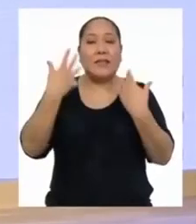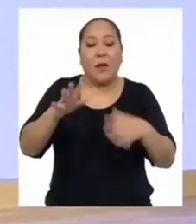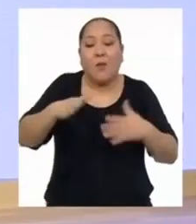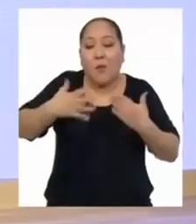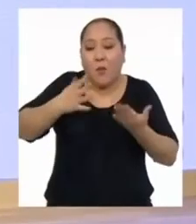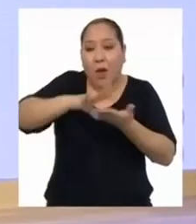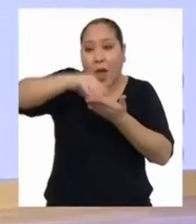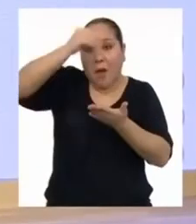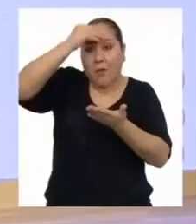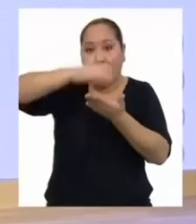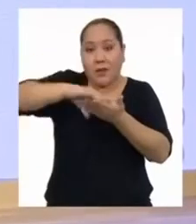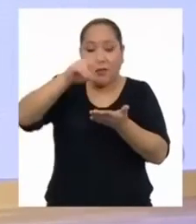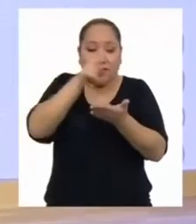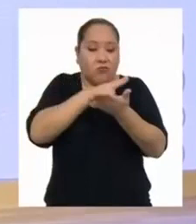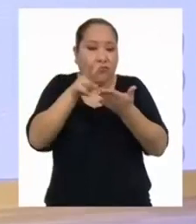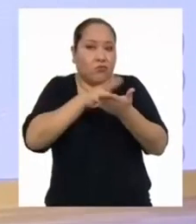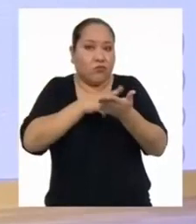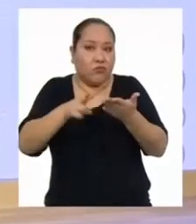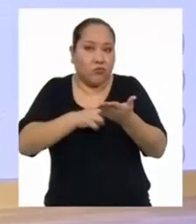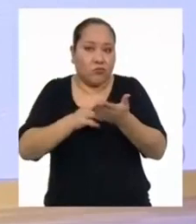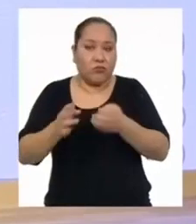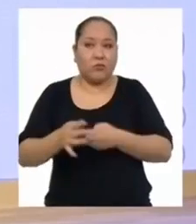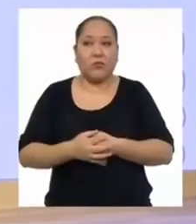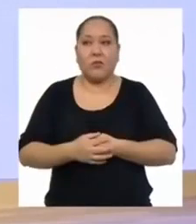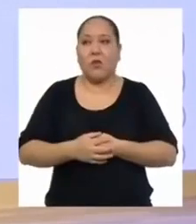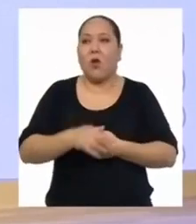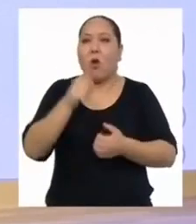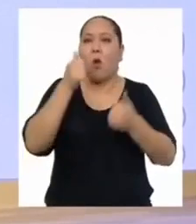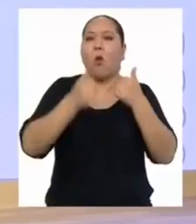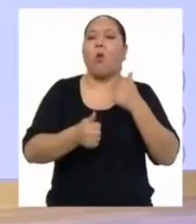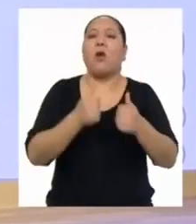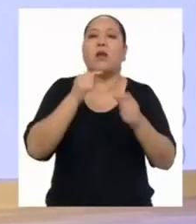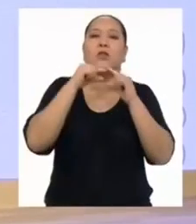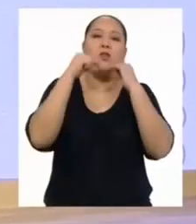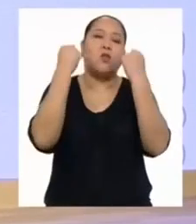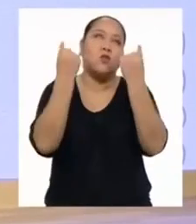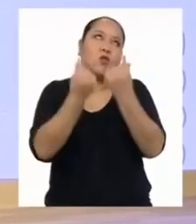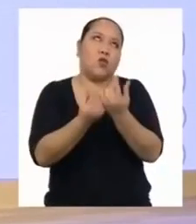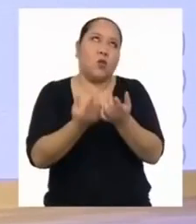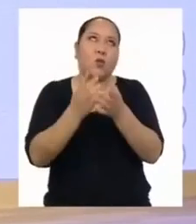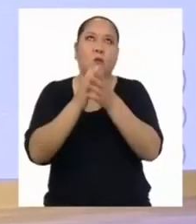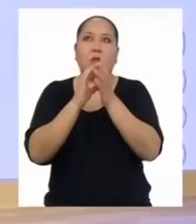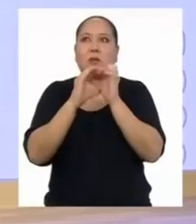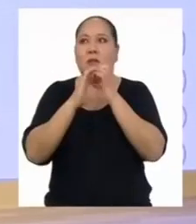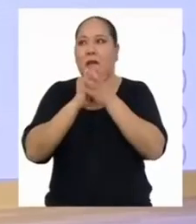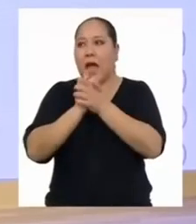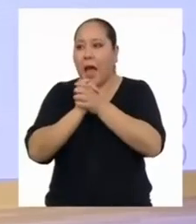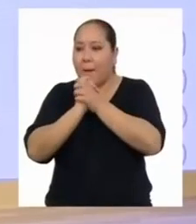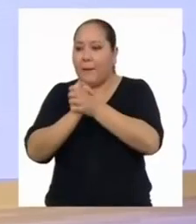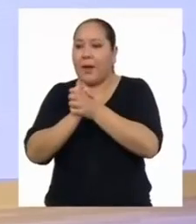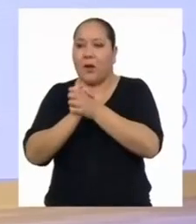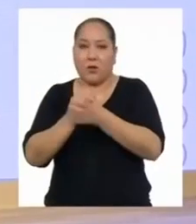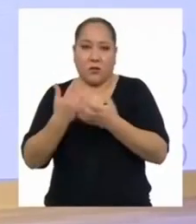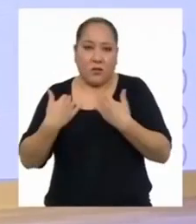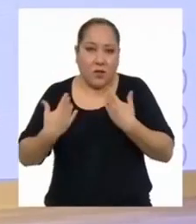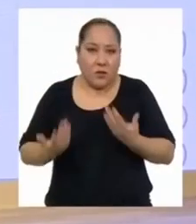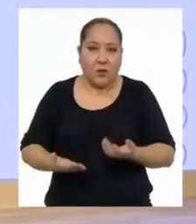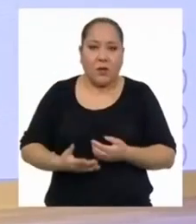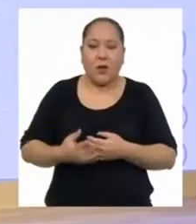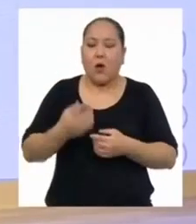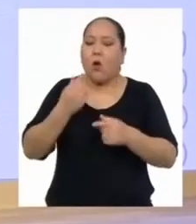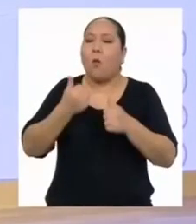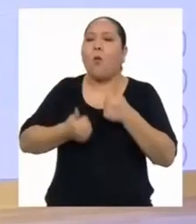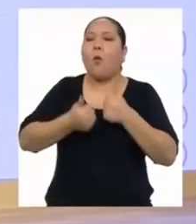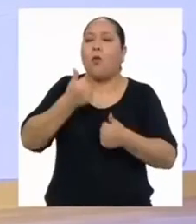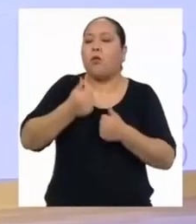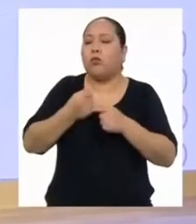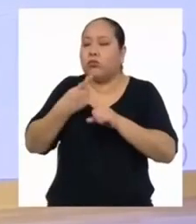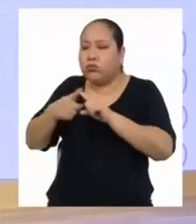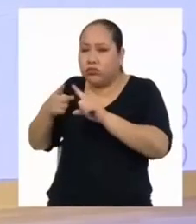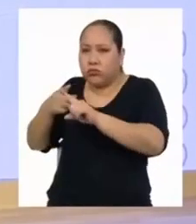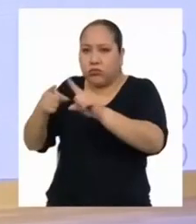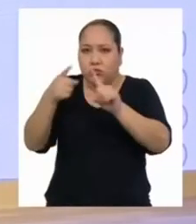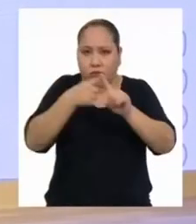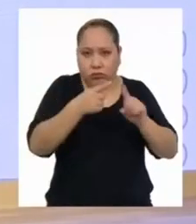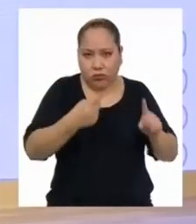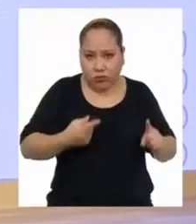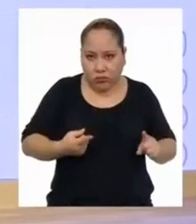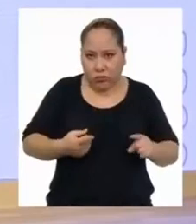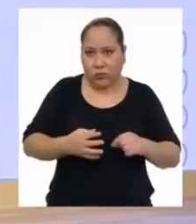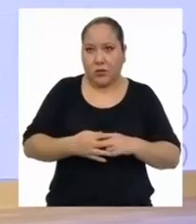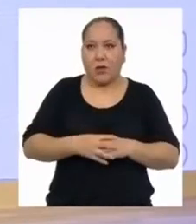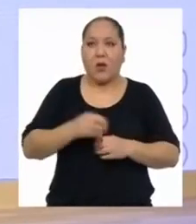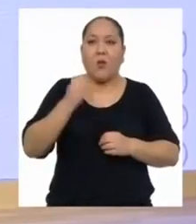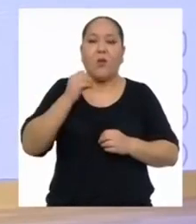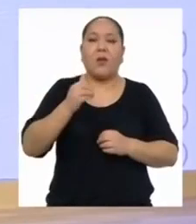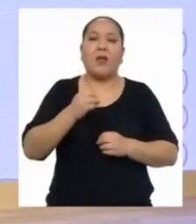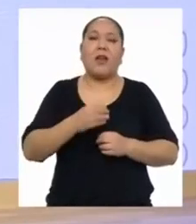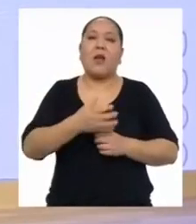de la lectura de los textos qué tipos de grupos de amigos tenemos, qué nos distingue y por qué es importante que en estos grupos prime la empatía,